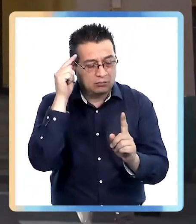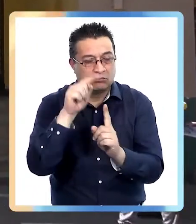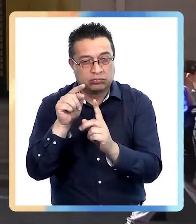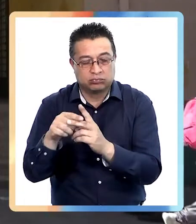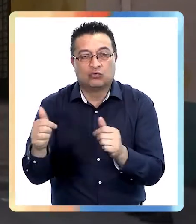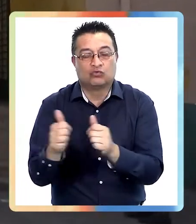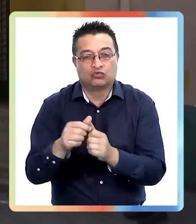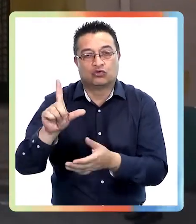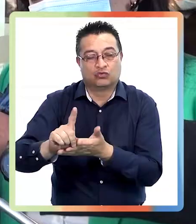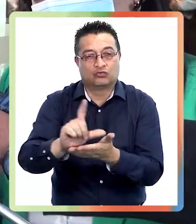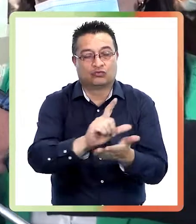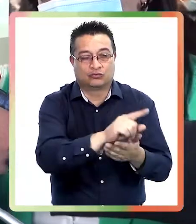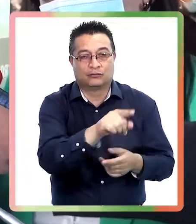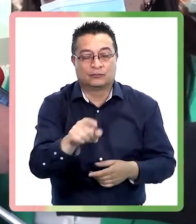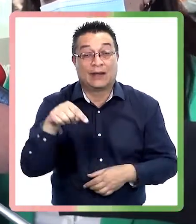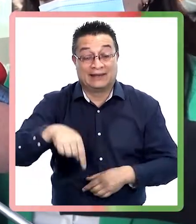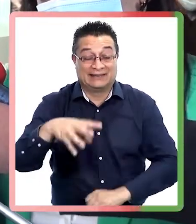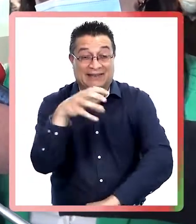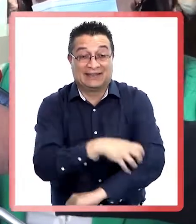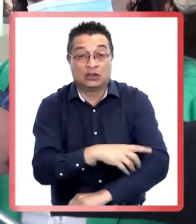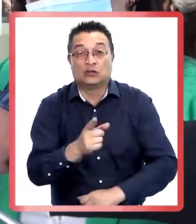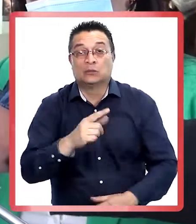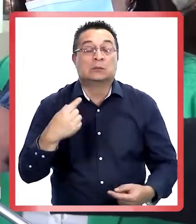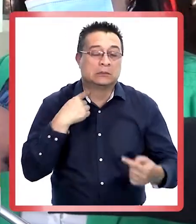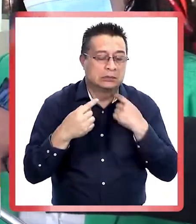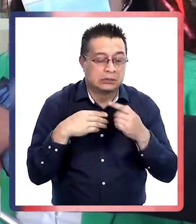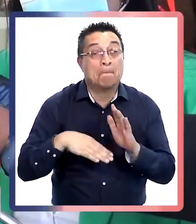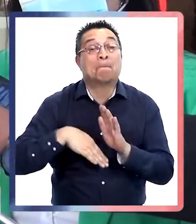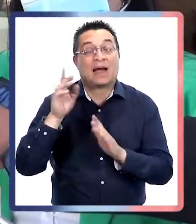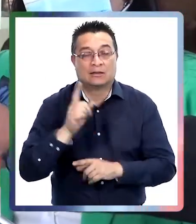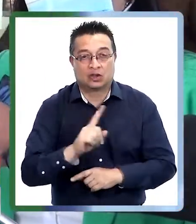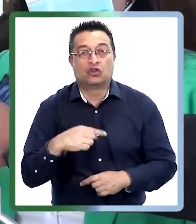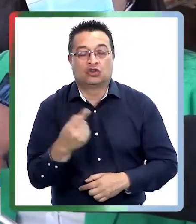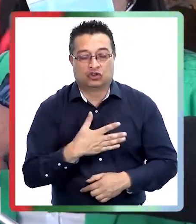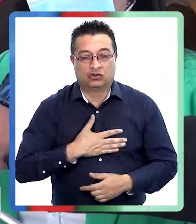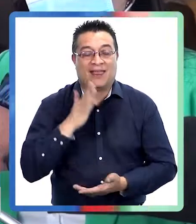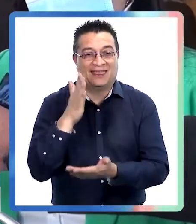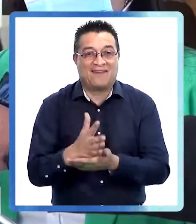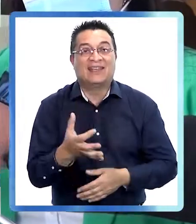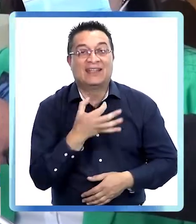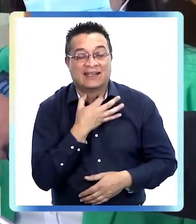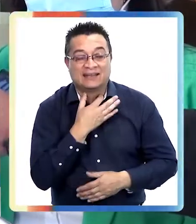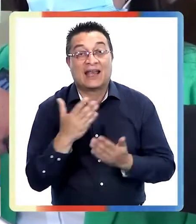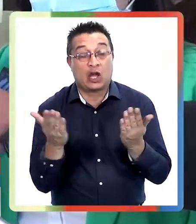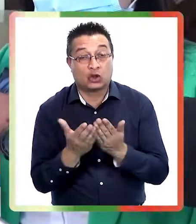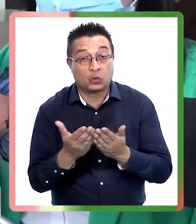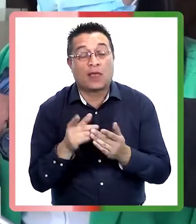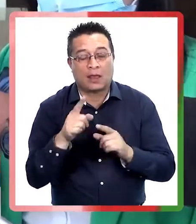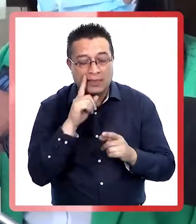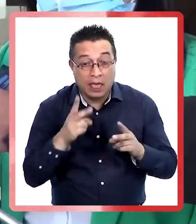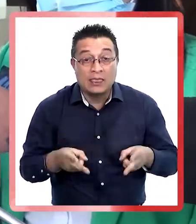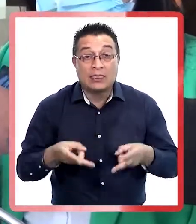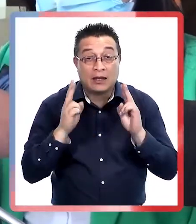trabajo con los recintos. Para que esta región no sufra más estos casos, nosotros tenemos que garantizar que los estudiantes, que son